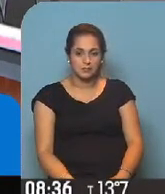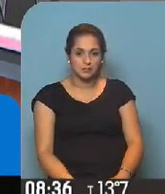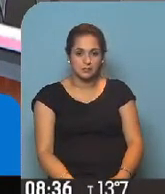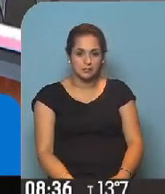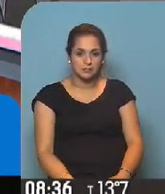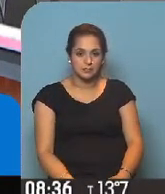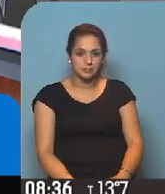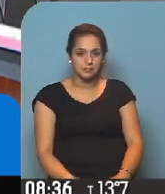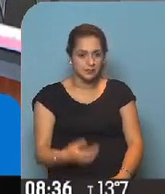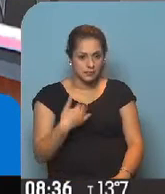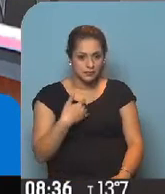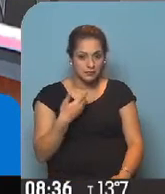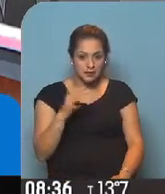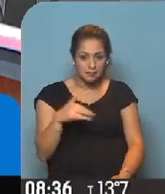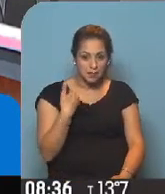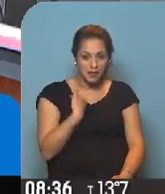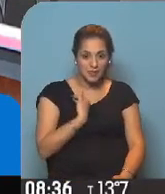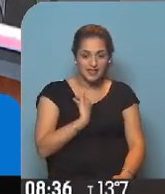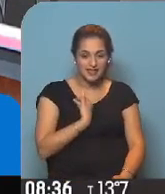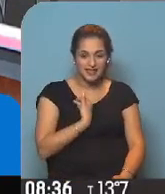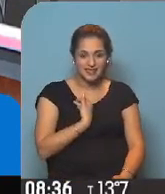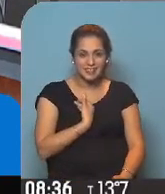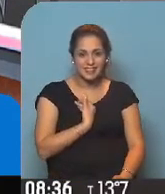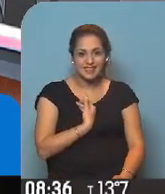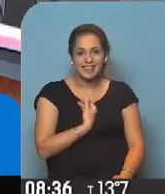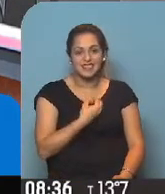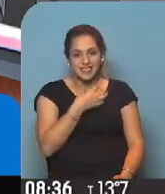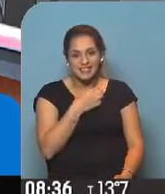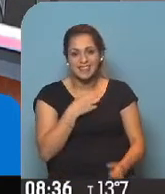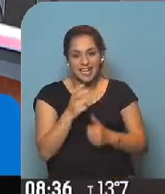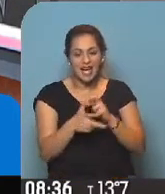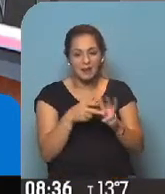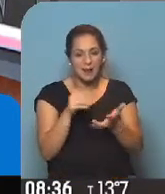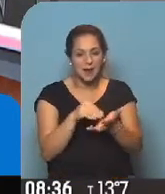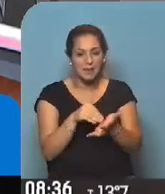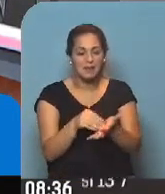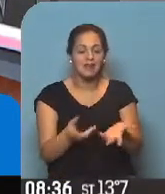y me estás echando quisiera pero